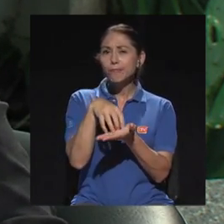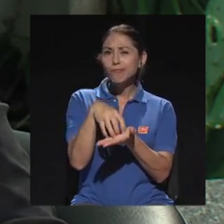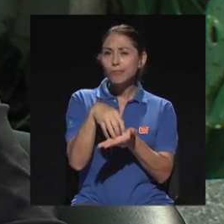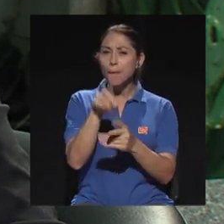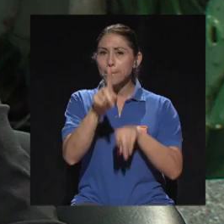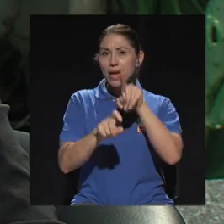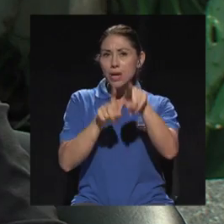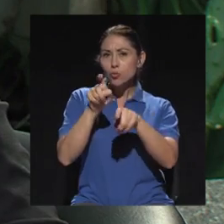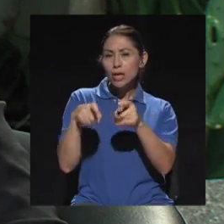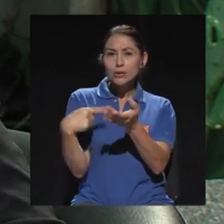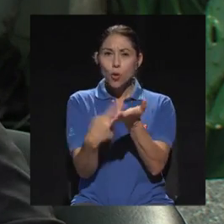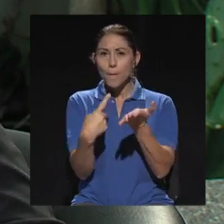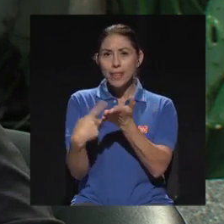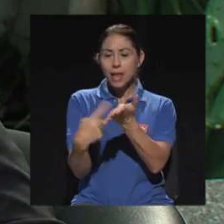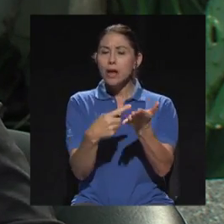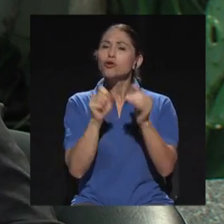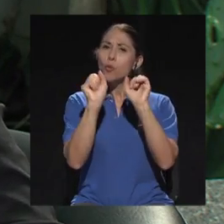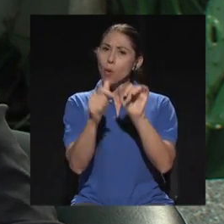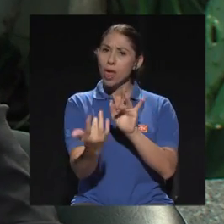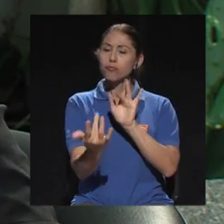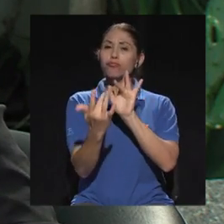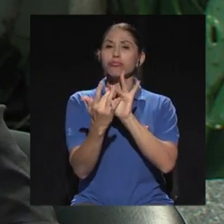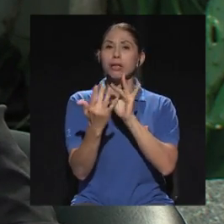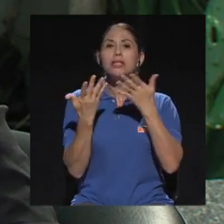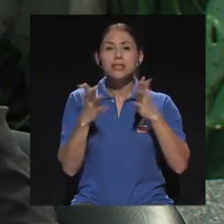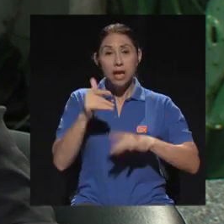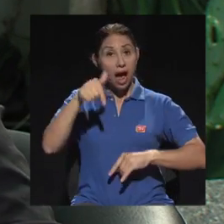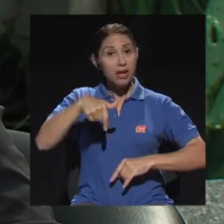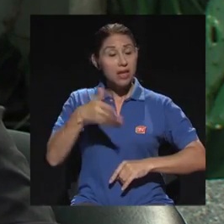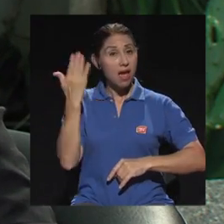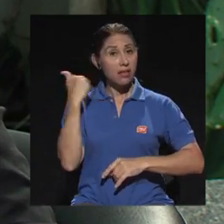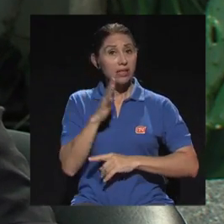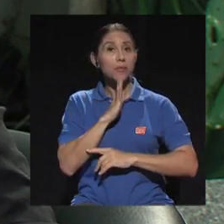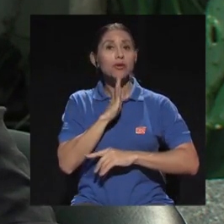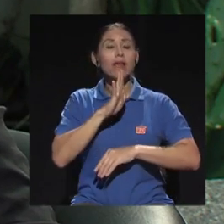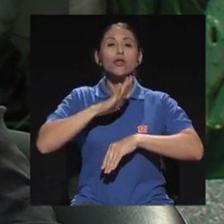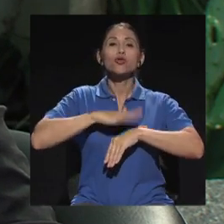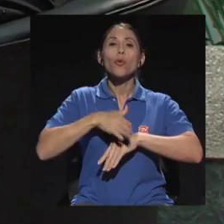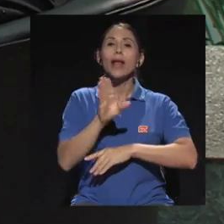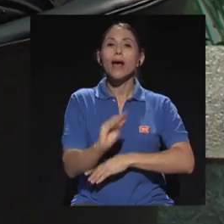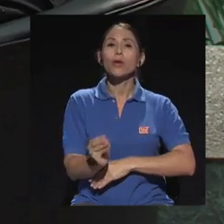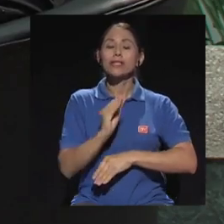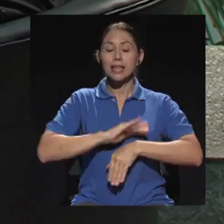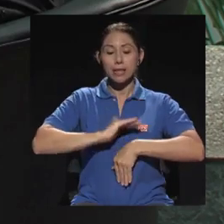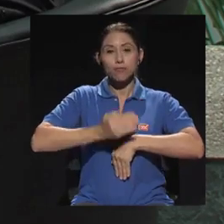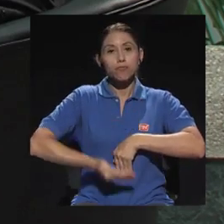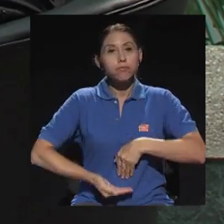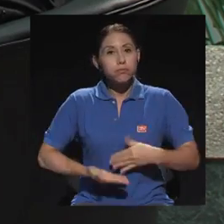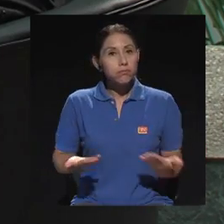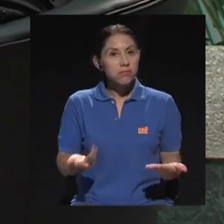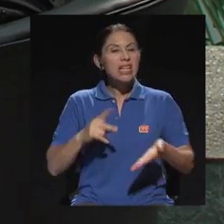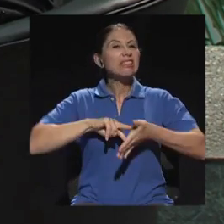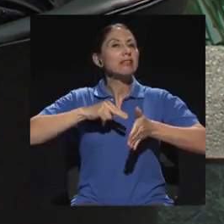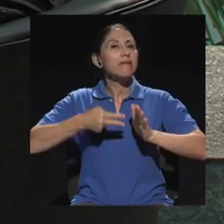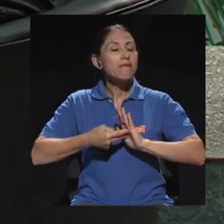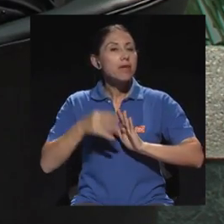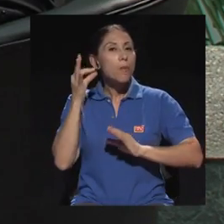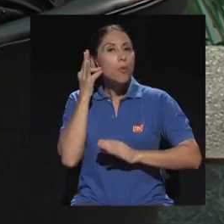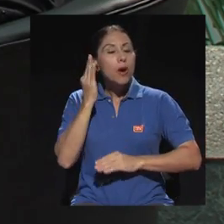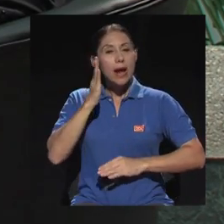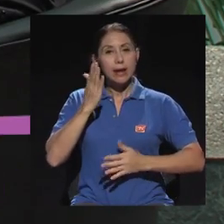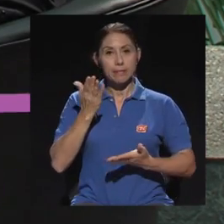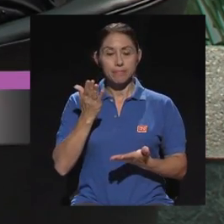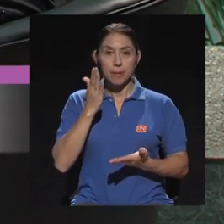o comentarios, porque ya hemos abordado, Saúl, aquí en nuestro programa la temática, por ejemplo, del embarazo en adolescente, qué implica para